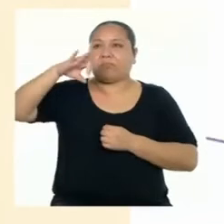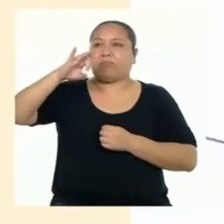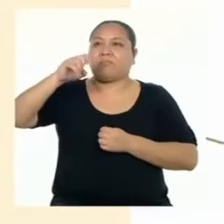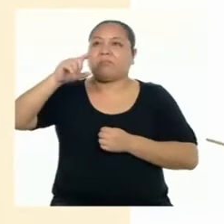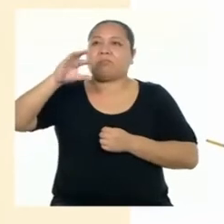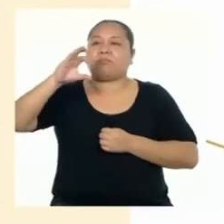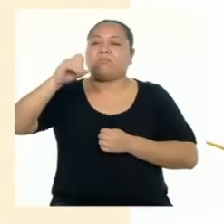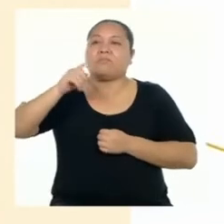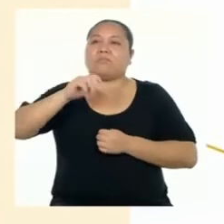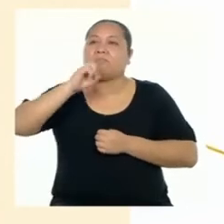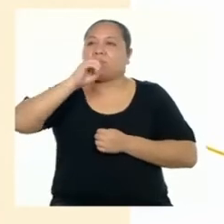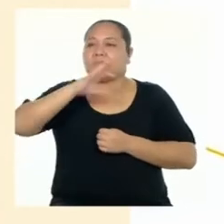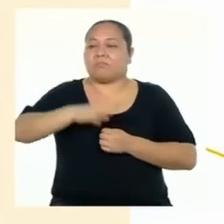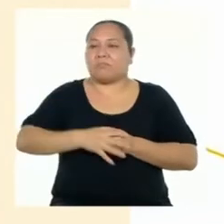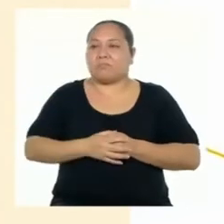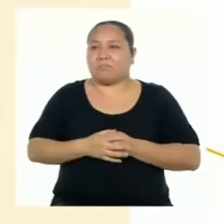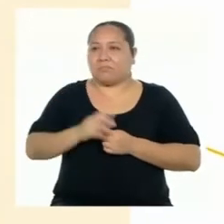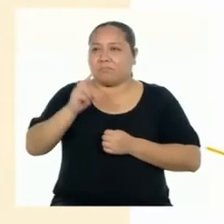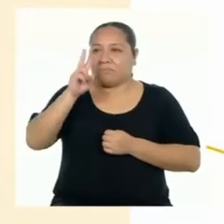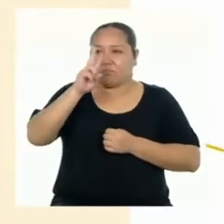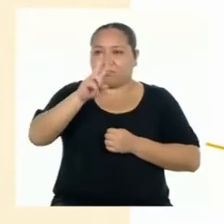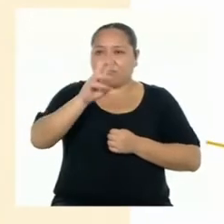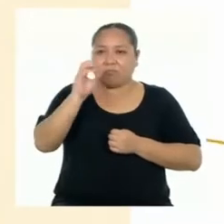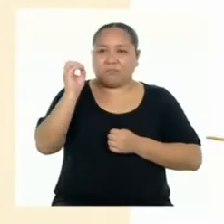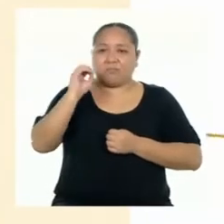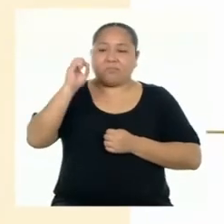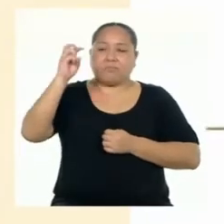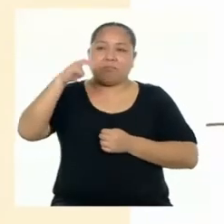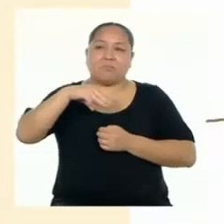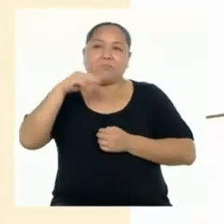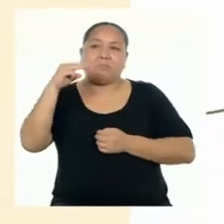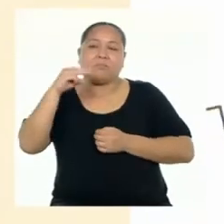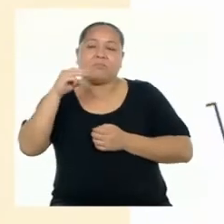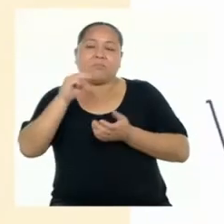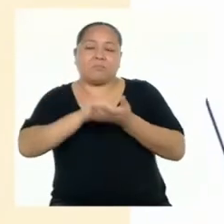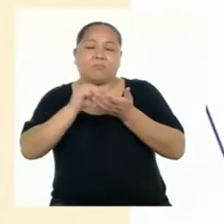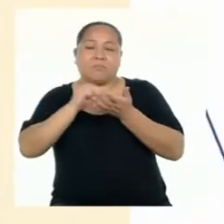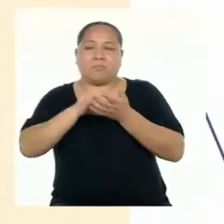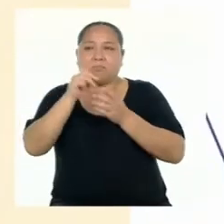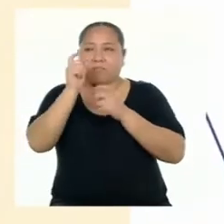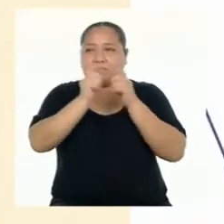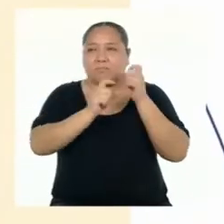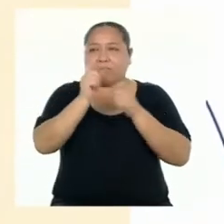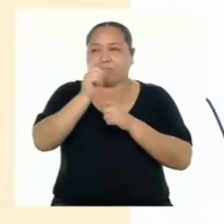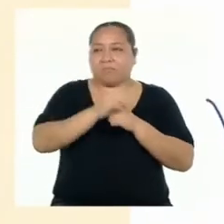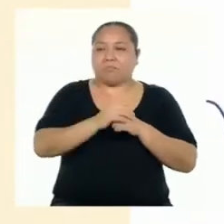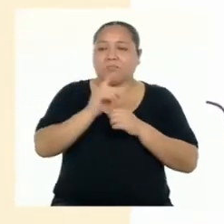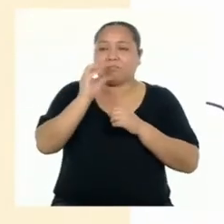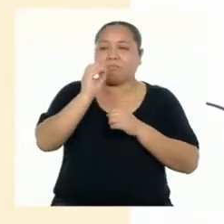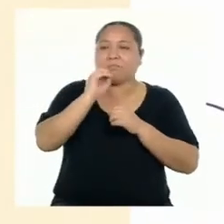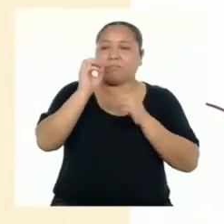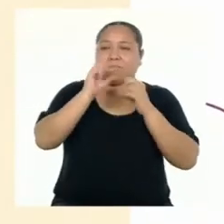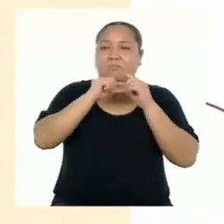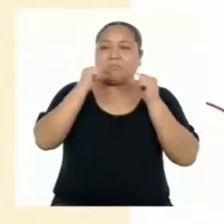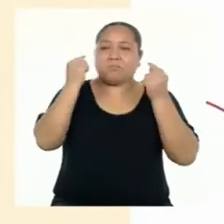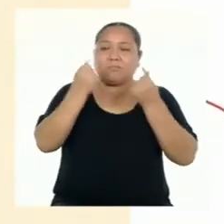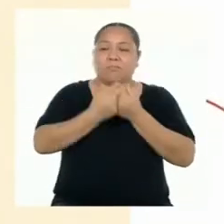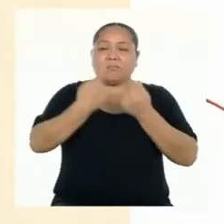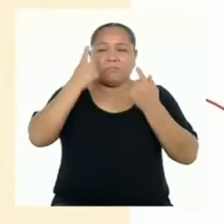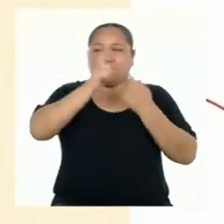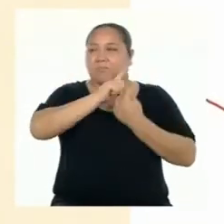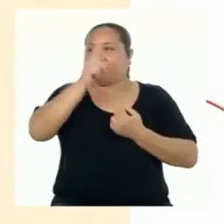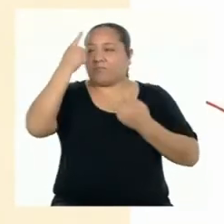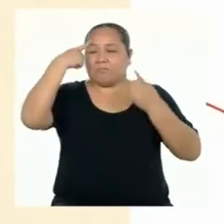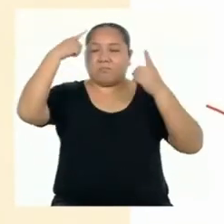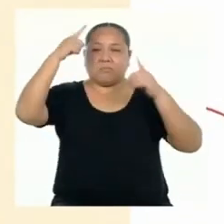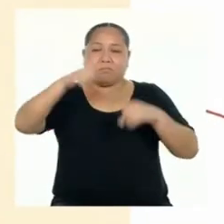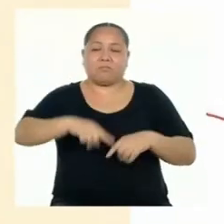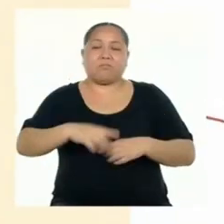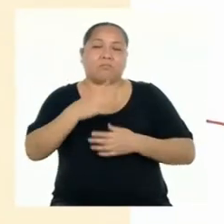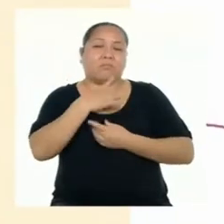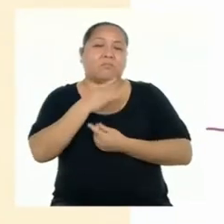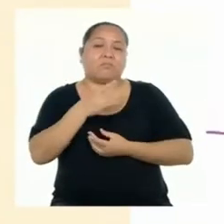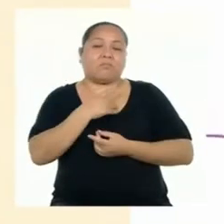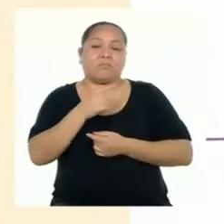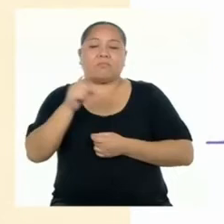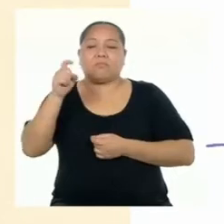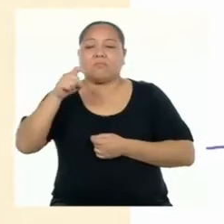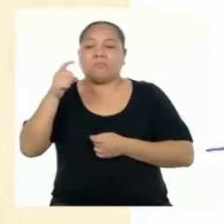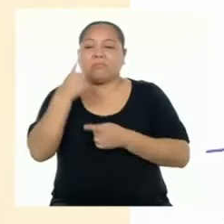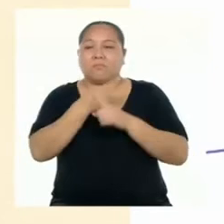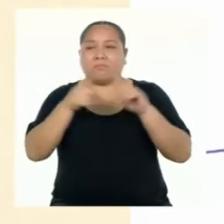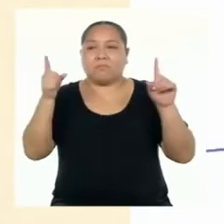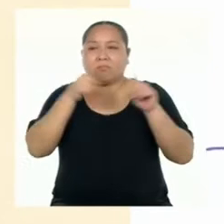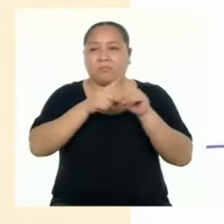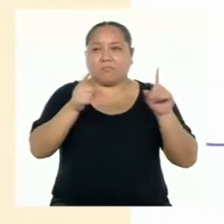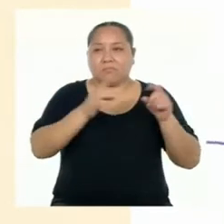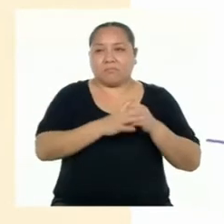ocurre cuando dos o más personas o grupos están en desacuerdo por intereses o necesidades diferentes.